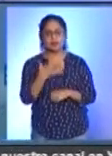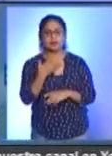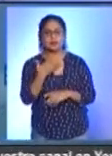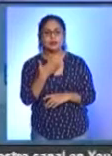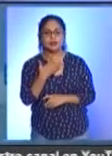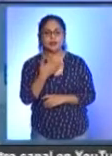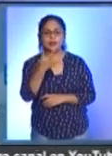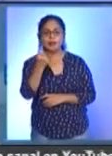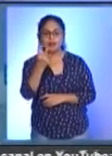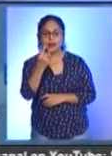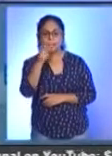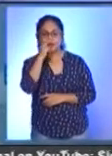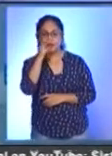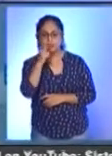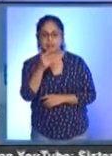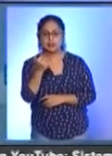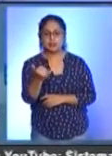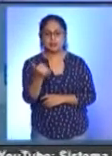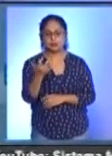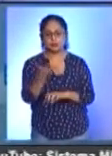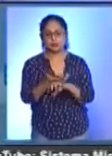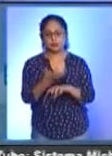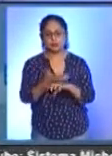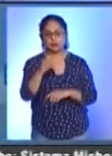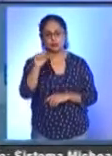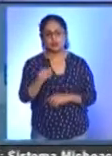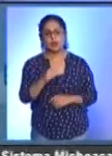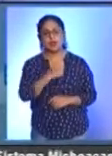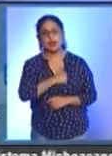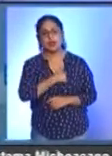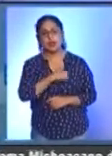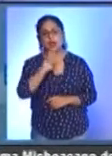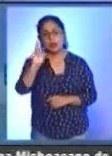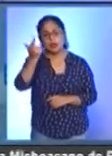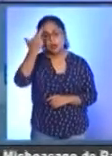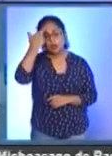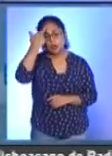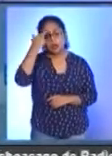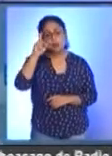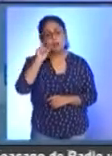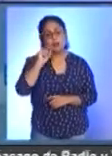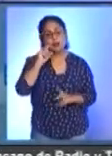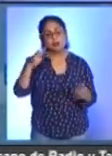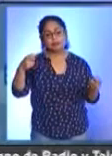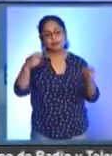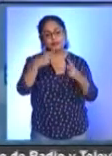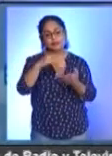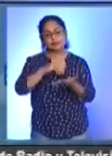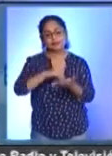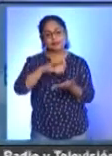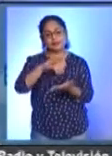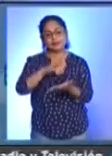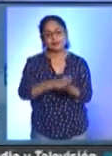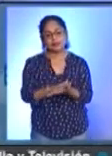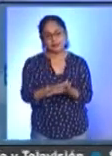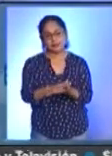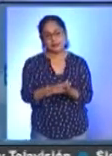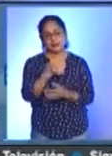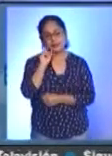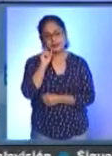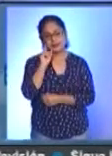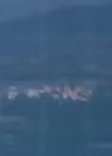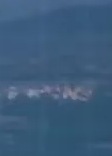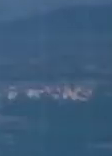siguieron vía mexicanal en los Estados Unidos y al sur de Canadá. Recuerde, el día de mañana tenemos una cita, una cuenta en este